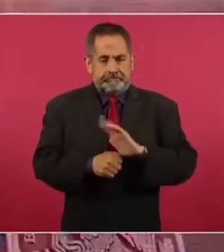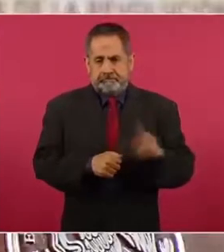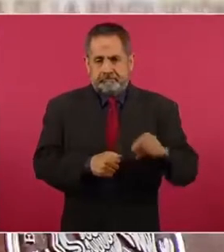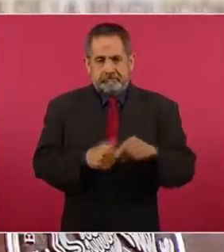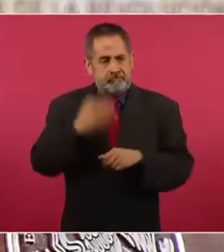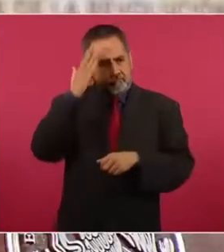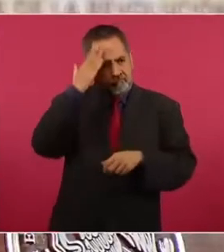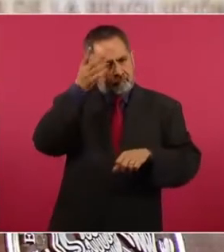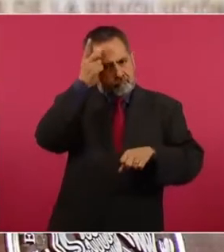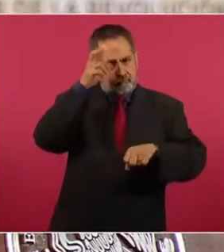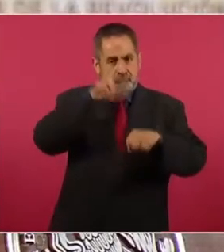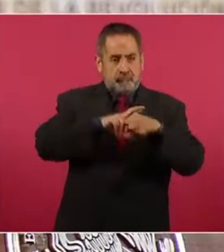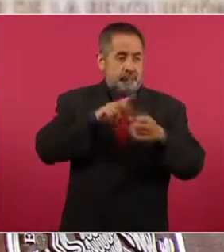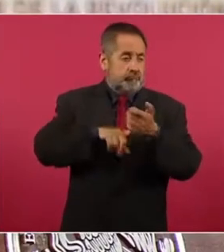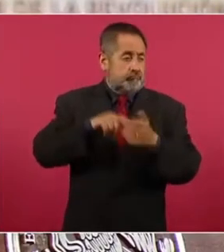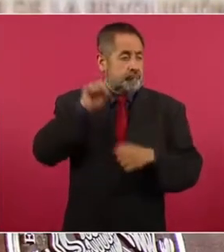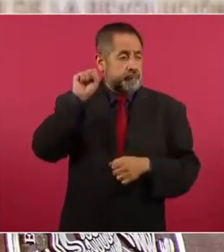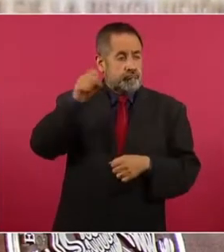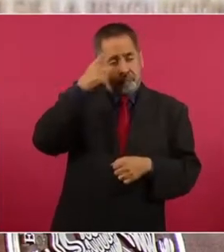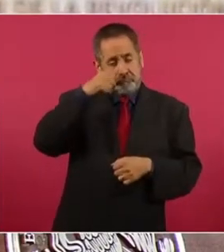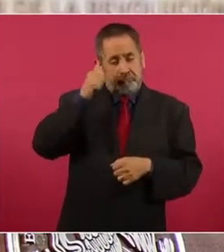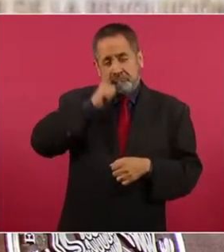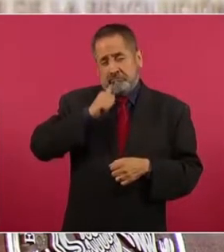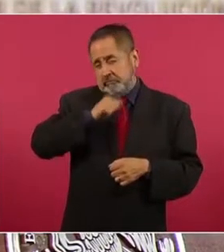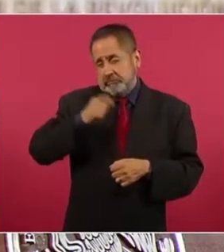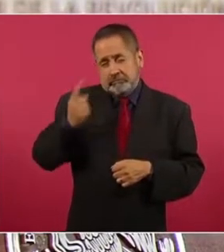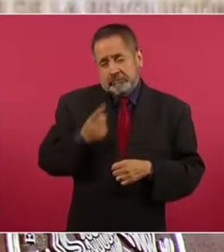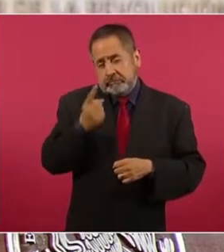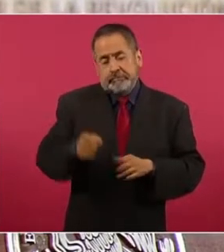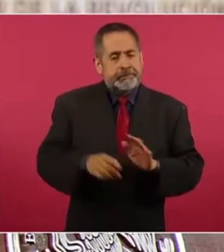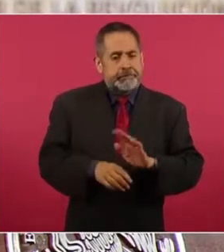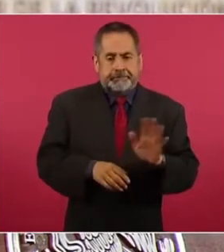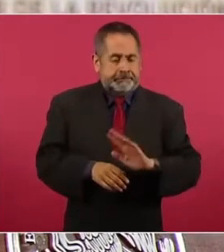la dirección de un sindicato,